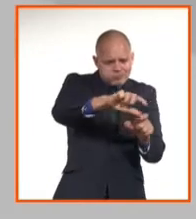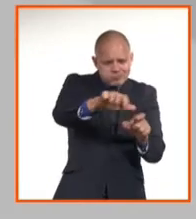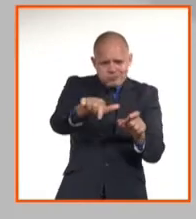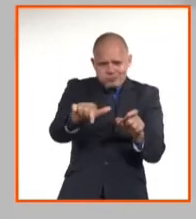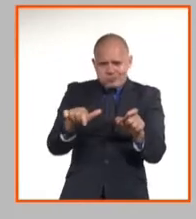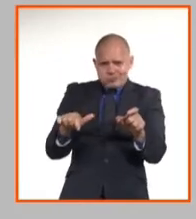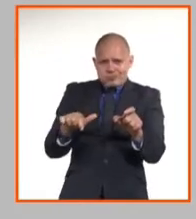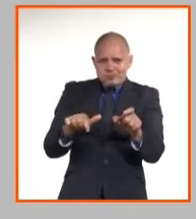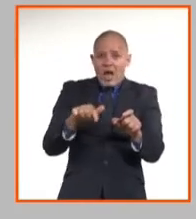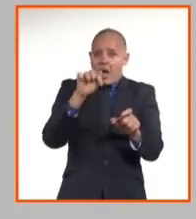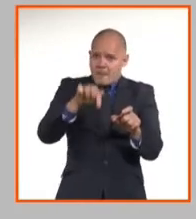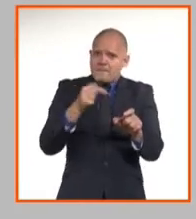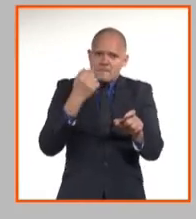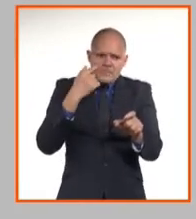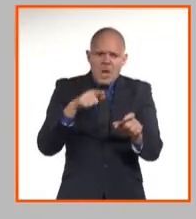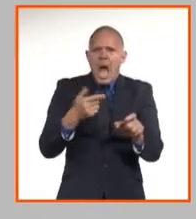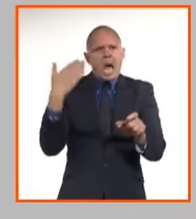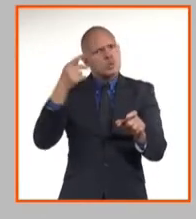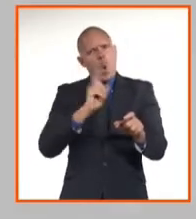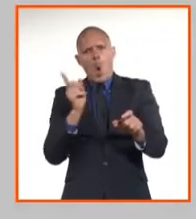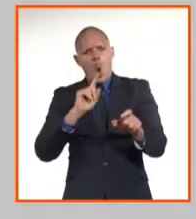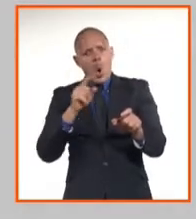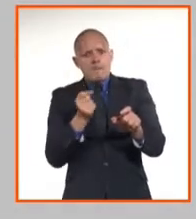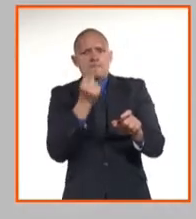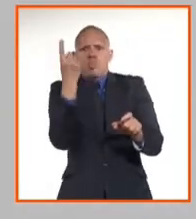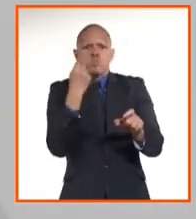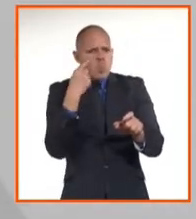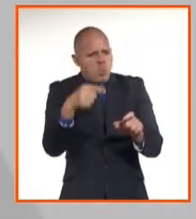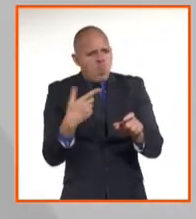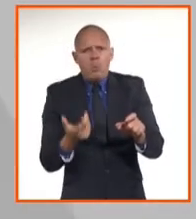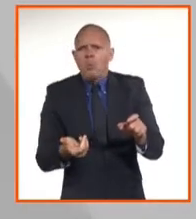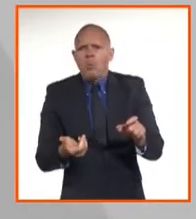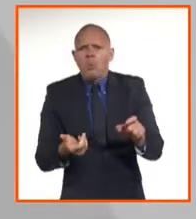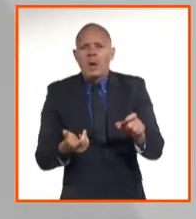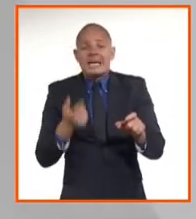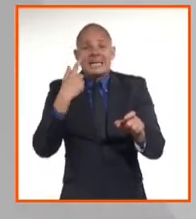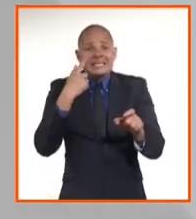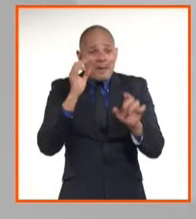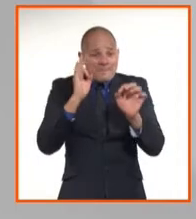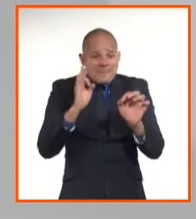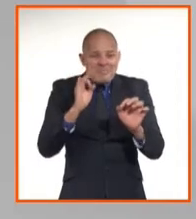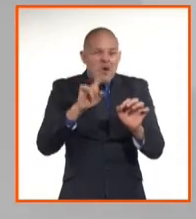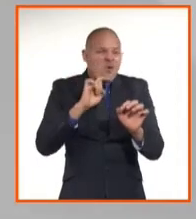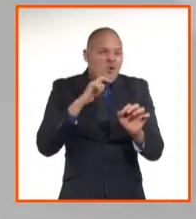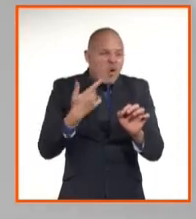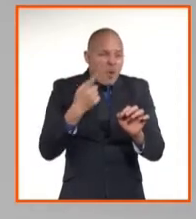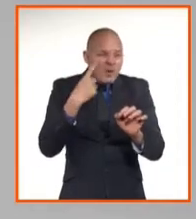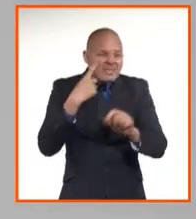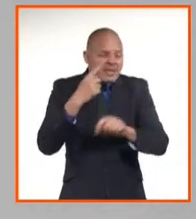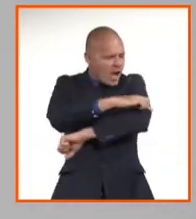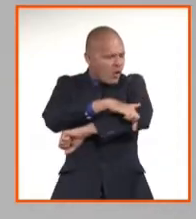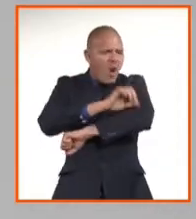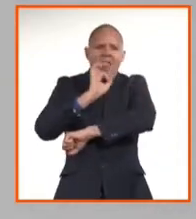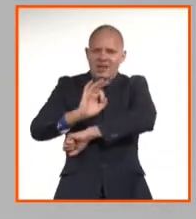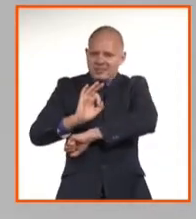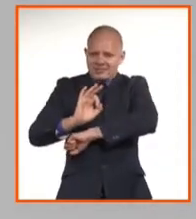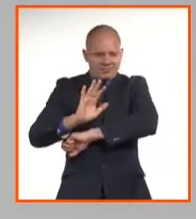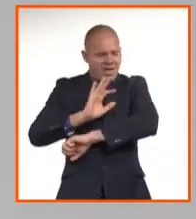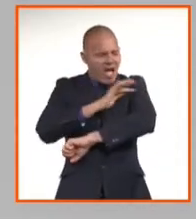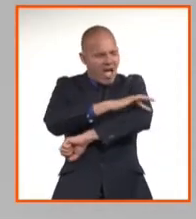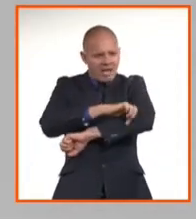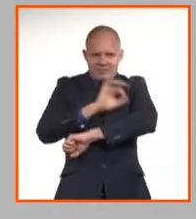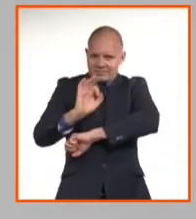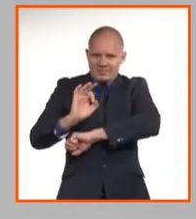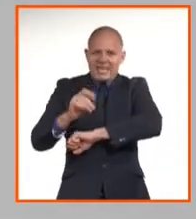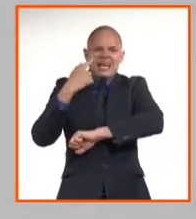por donde generalmente Me fallan los contaba usted codos. incluso que lo normal es cuando hay alguna falla es en esa curvita ahí del codo, Lo pero normal es que esta vez. suceda en la parte